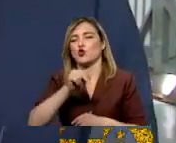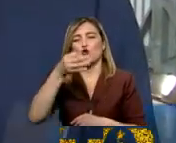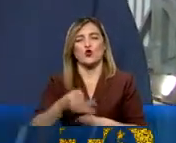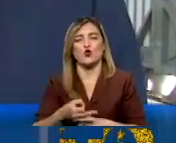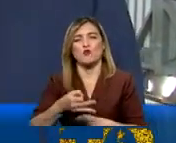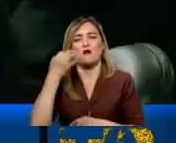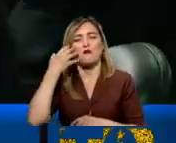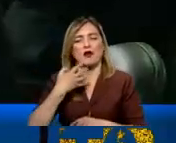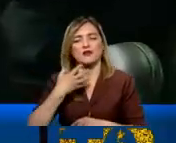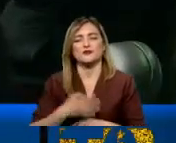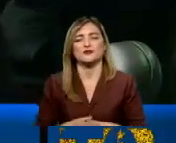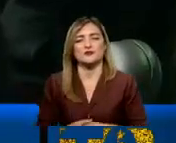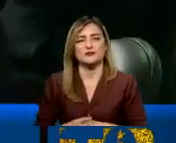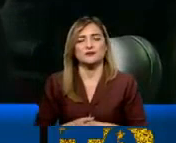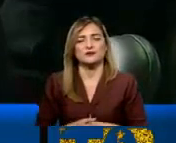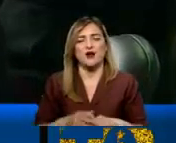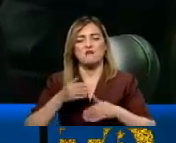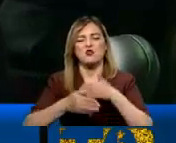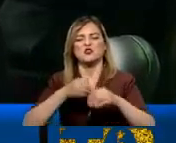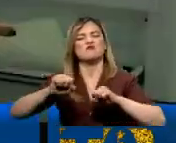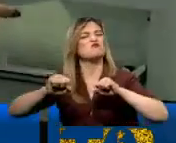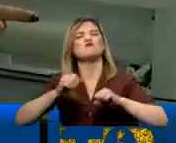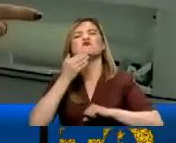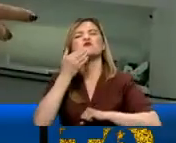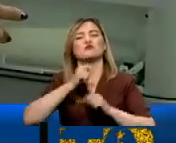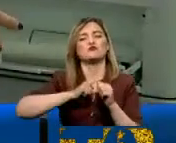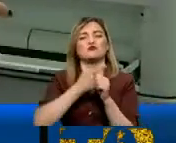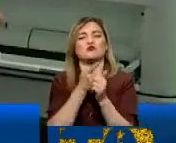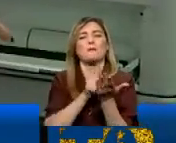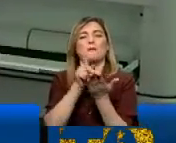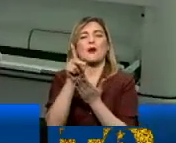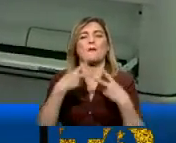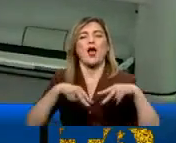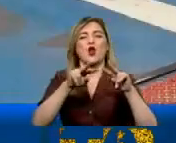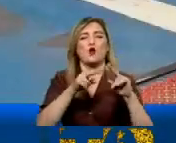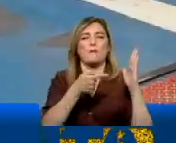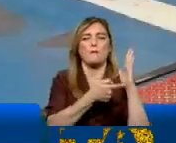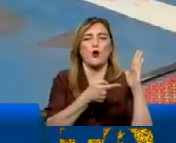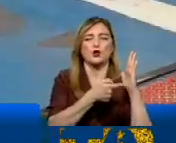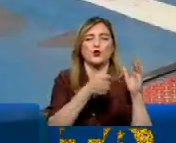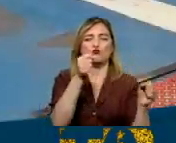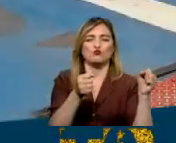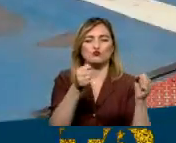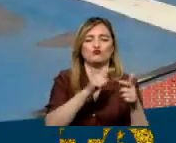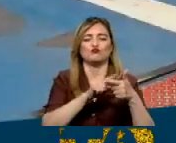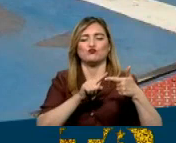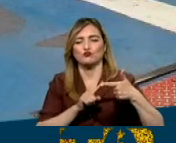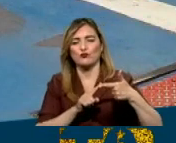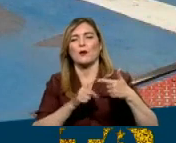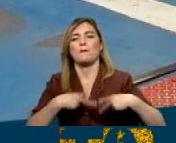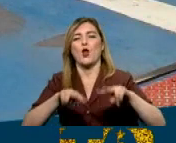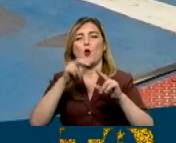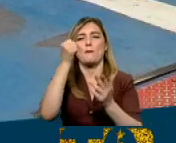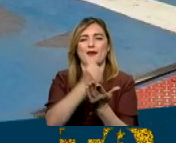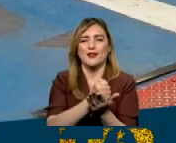cumplido la calendarización. Para realizar este procedimiento, se debe primero cancelar los valores de la tasa de impuesto al rodaje, el valor